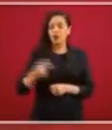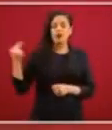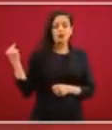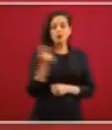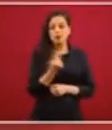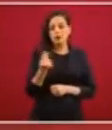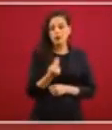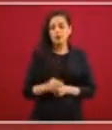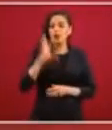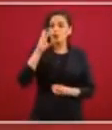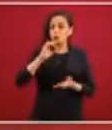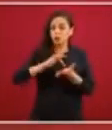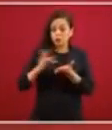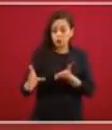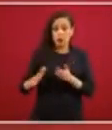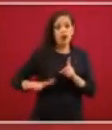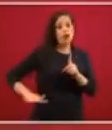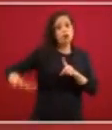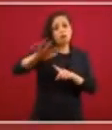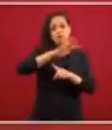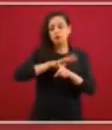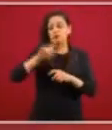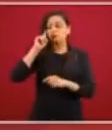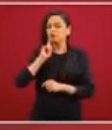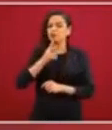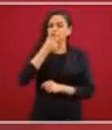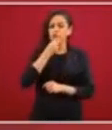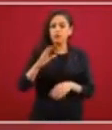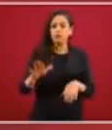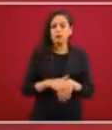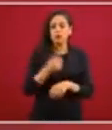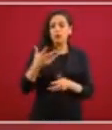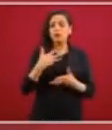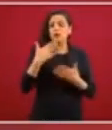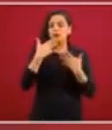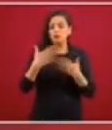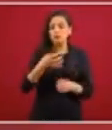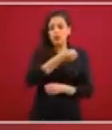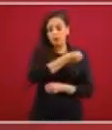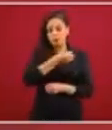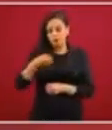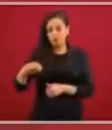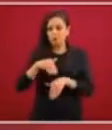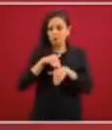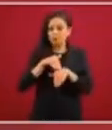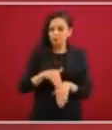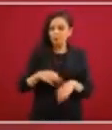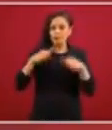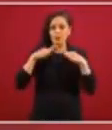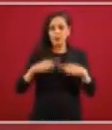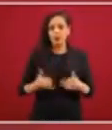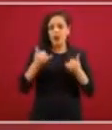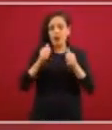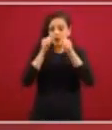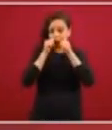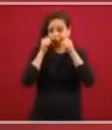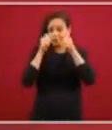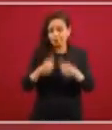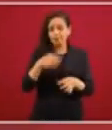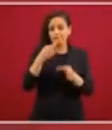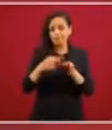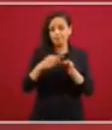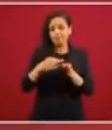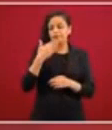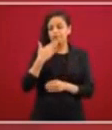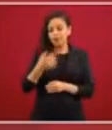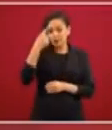todas y todos por mantenerse unidos, en orden, en calma y atentos a la tarea. Nos faltan 6 semanas